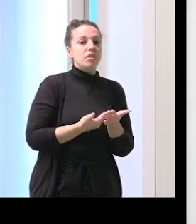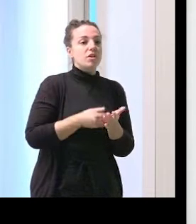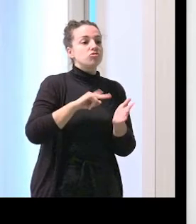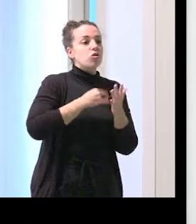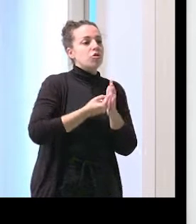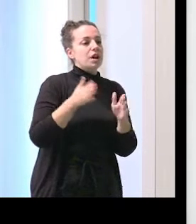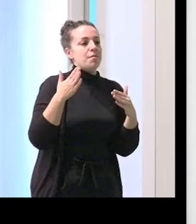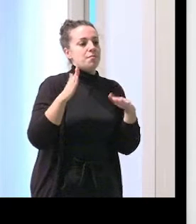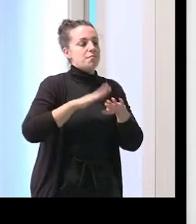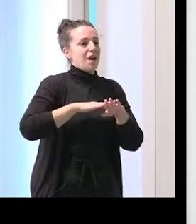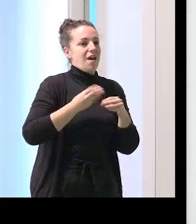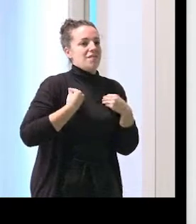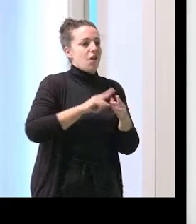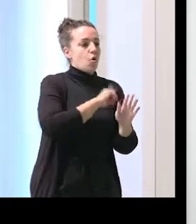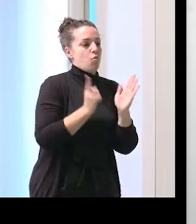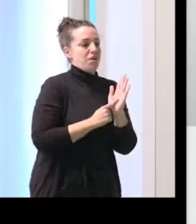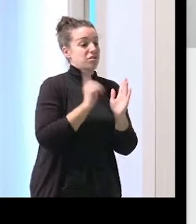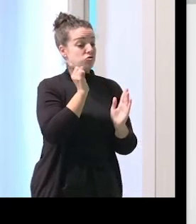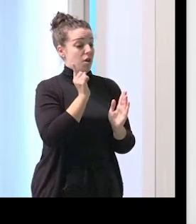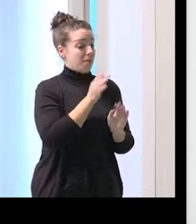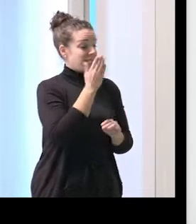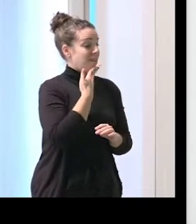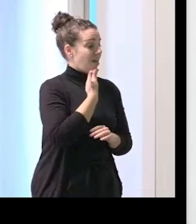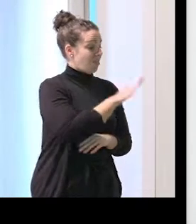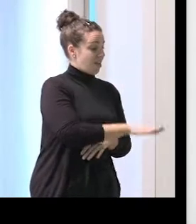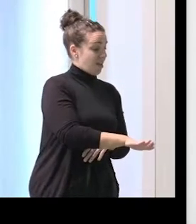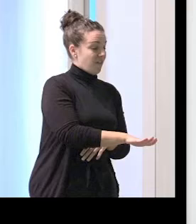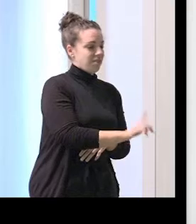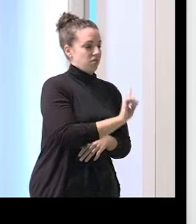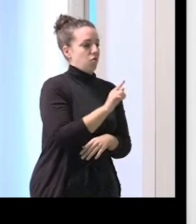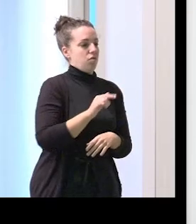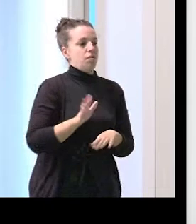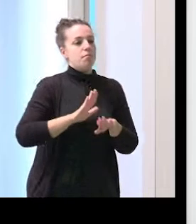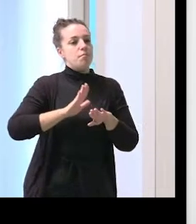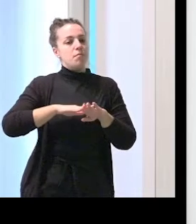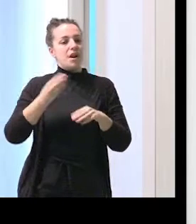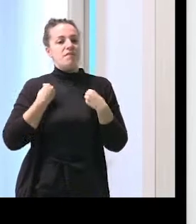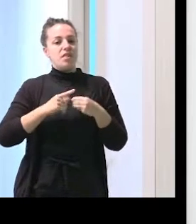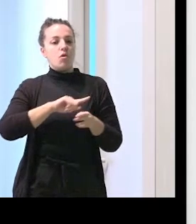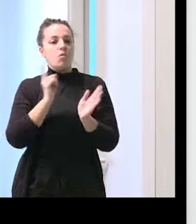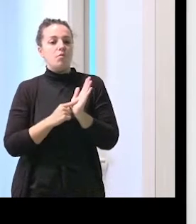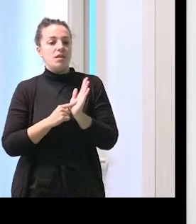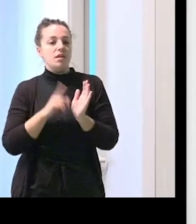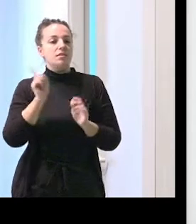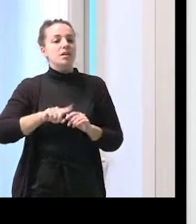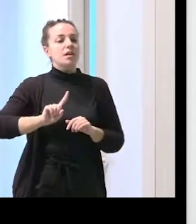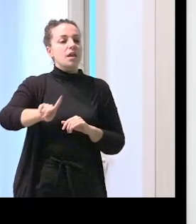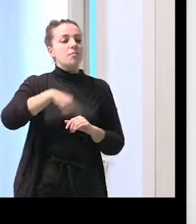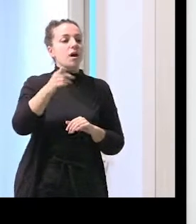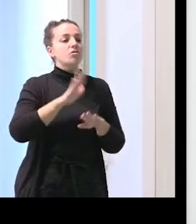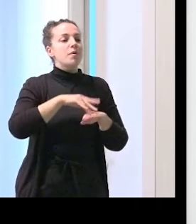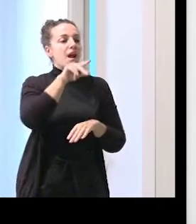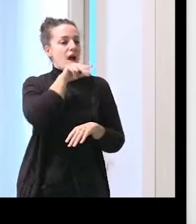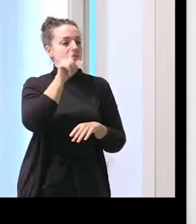para toda la vida, no soluciones solo en la edad infantil. Impacto en la capacidad del habla y del lenguaje. Bueno, pues la